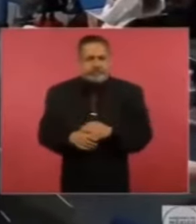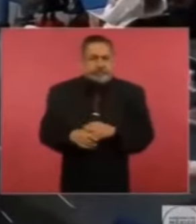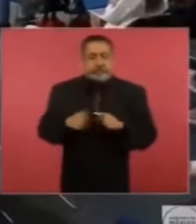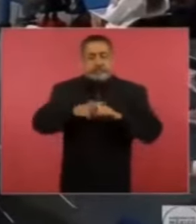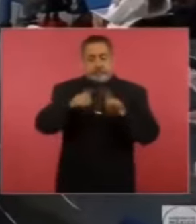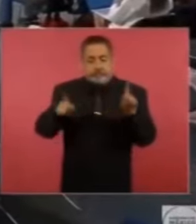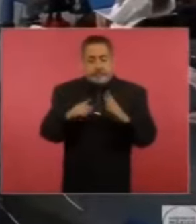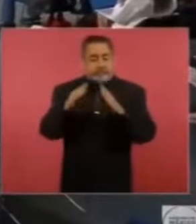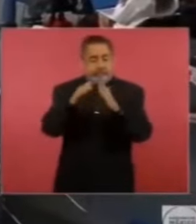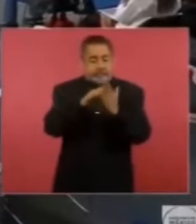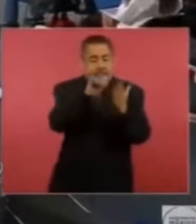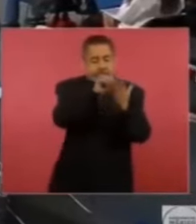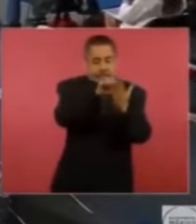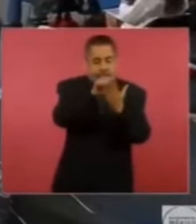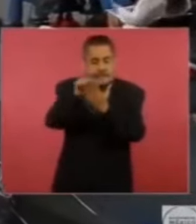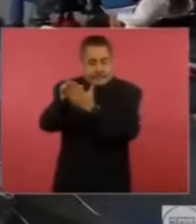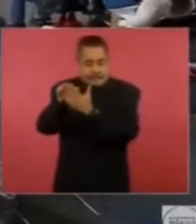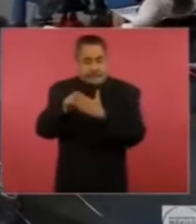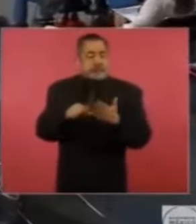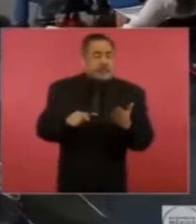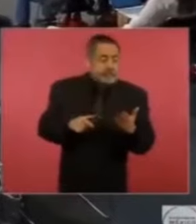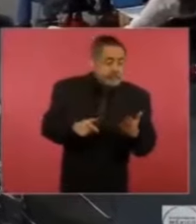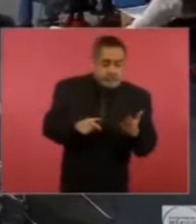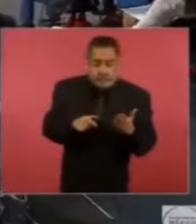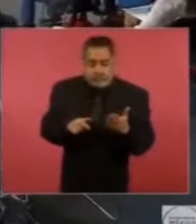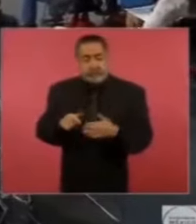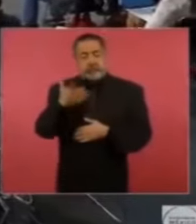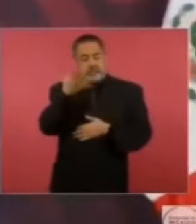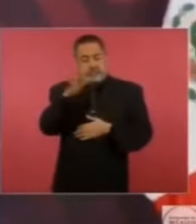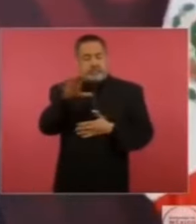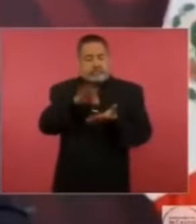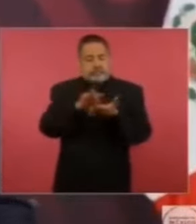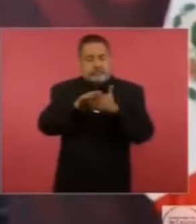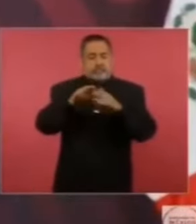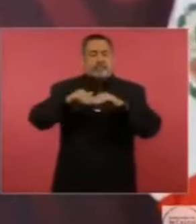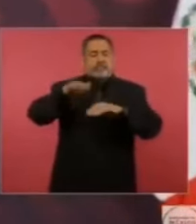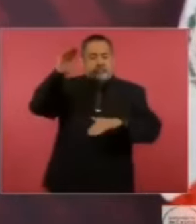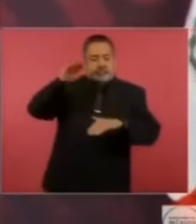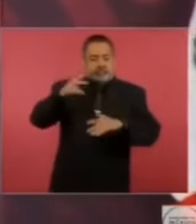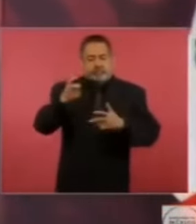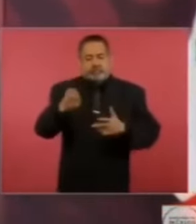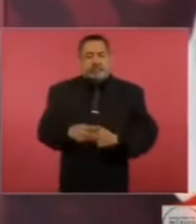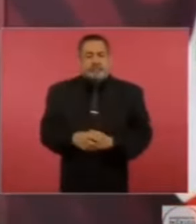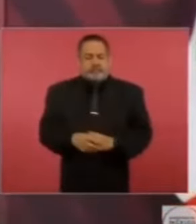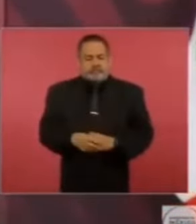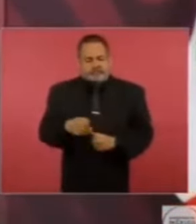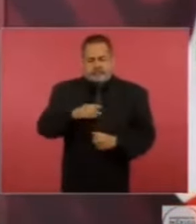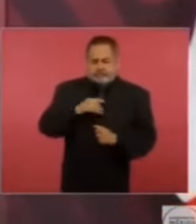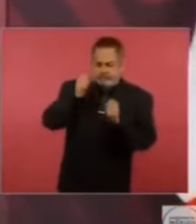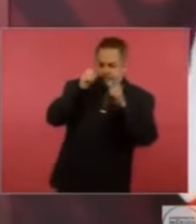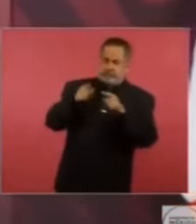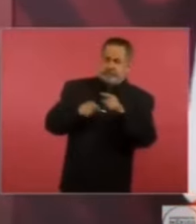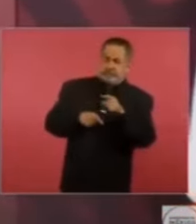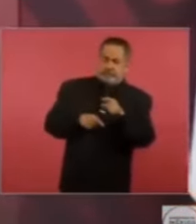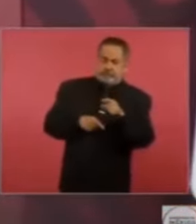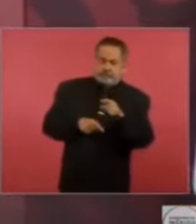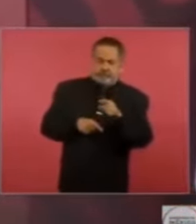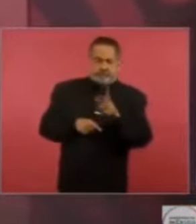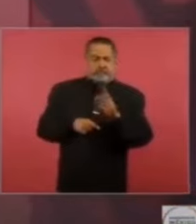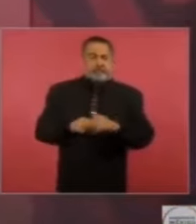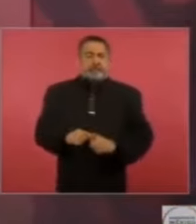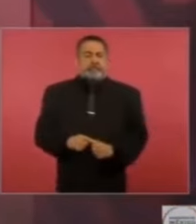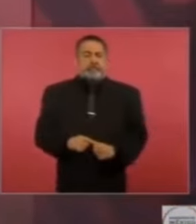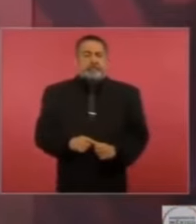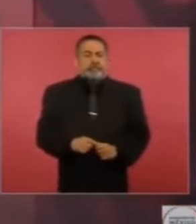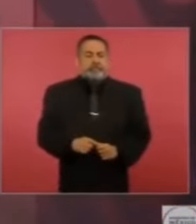tienen más de 1000 encuestados son todavía más reales las que se toman más eh eh en consideración